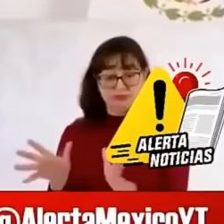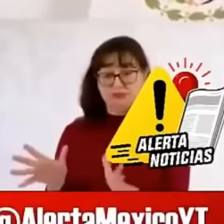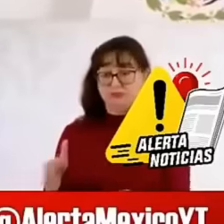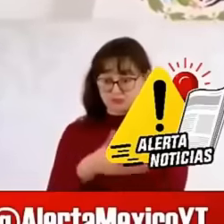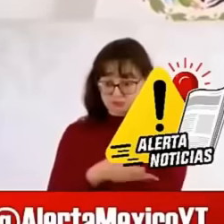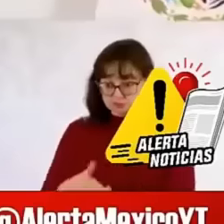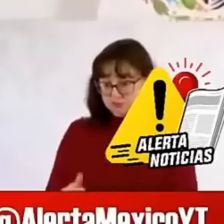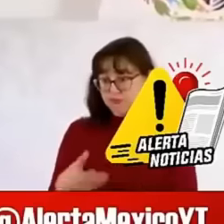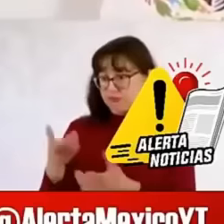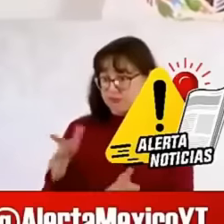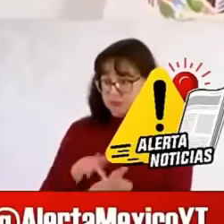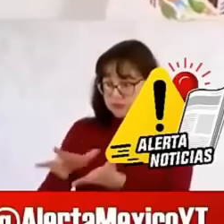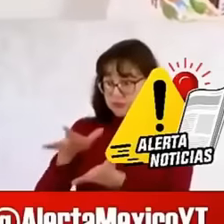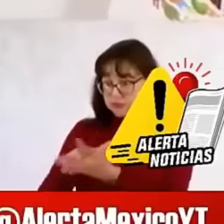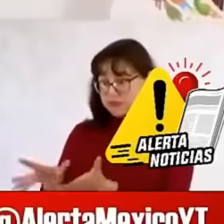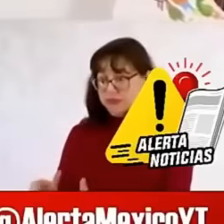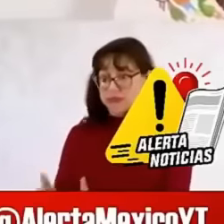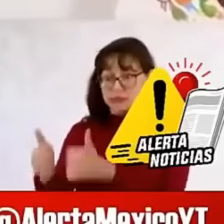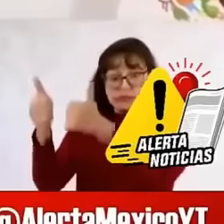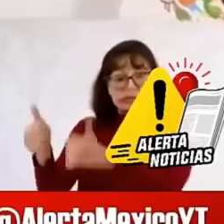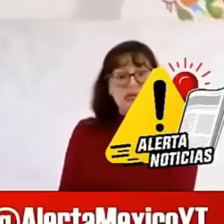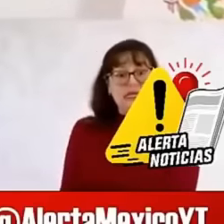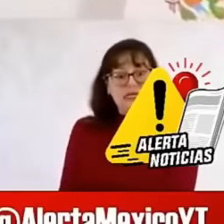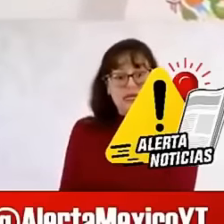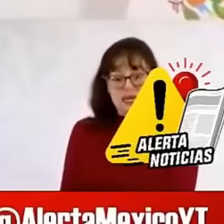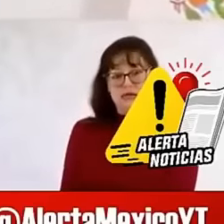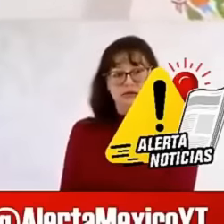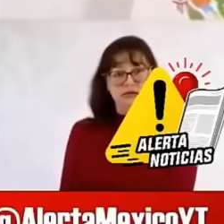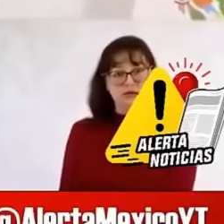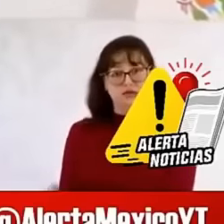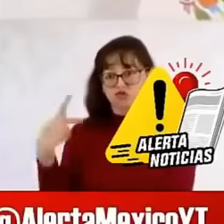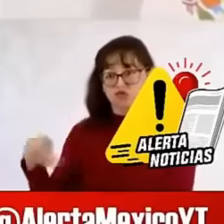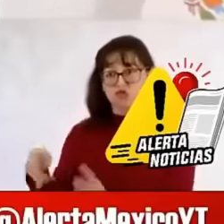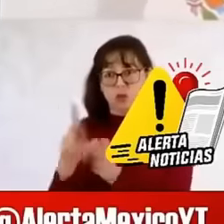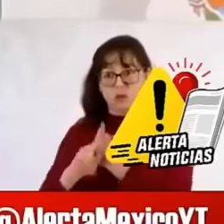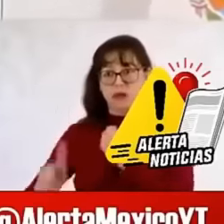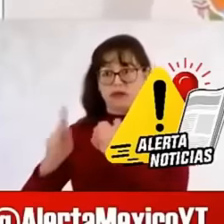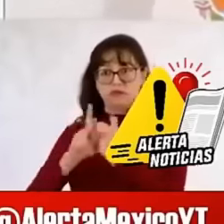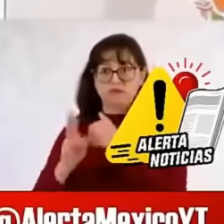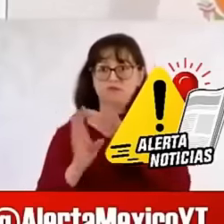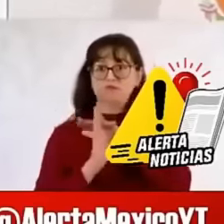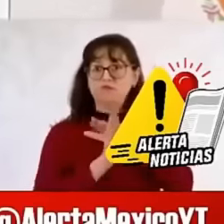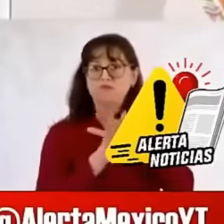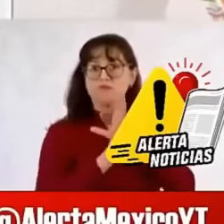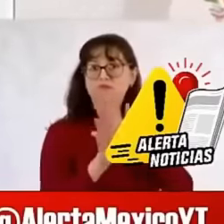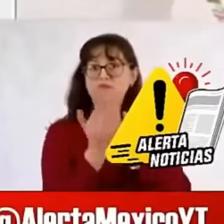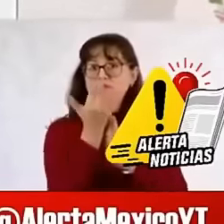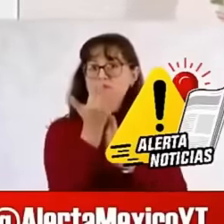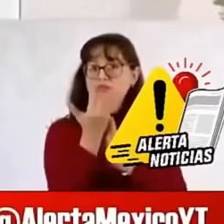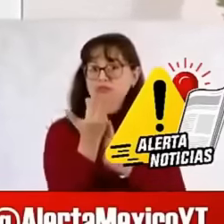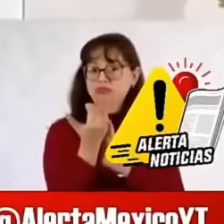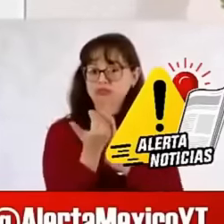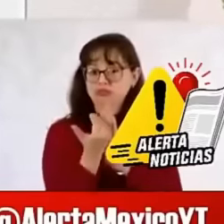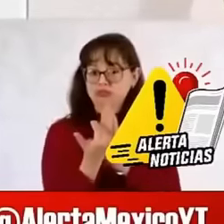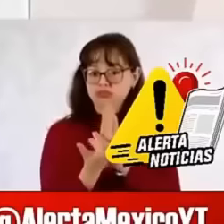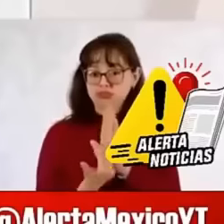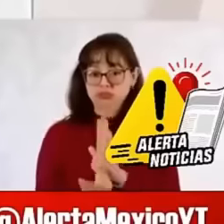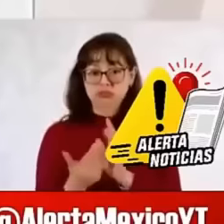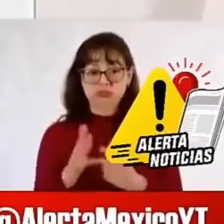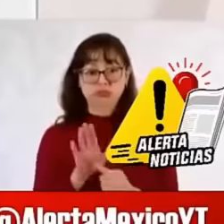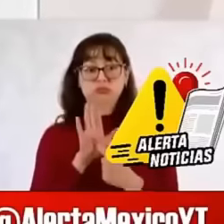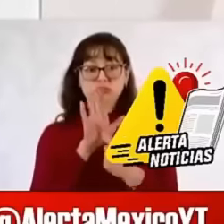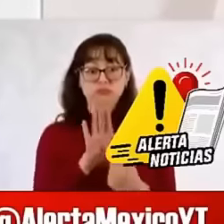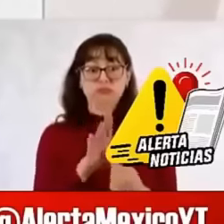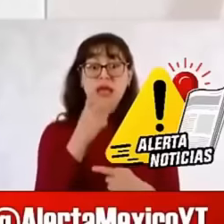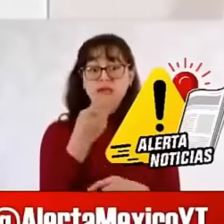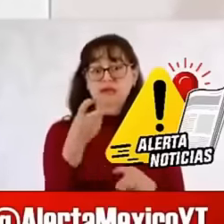demostrar que cuando se apoya a las familias y se atiende a las causas, disminuye la migración. Es una visión